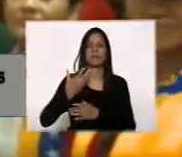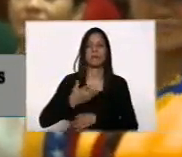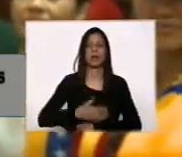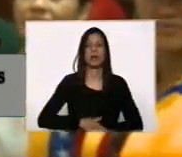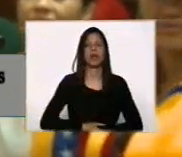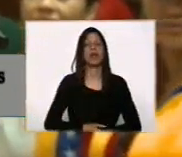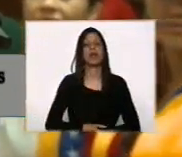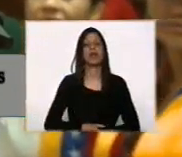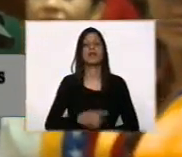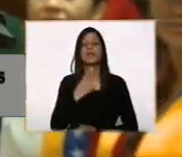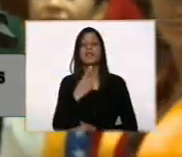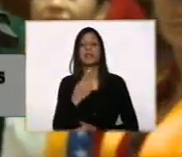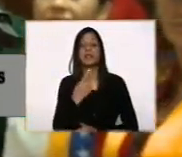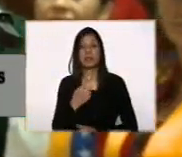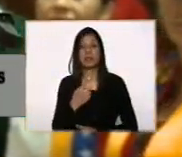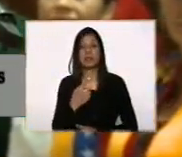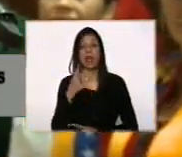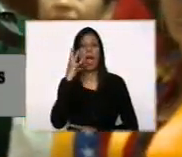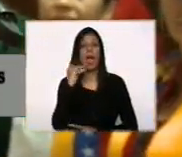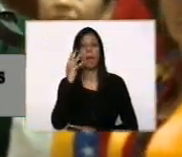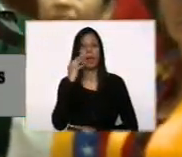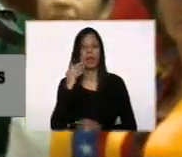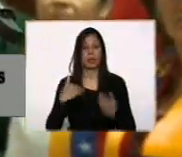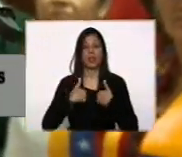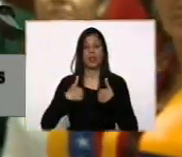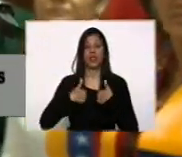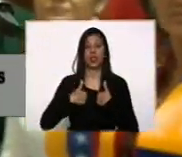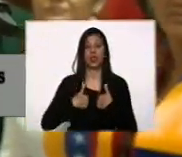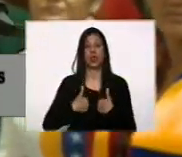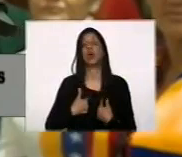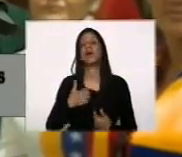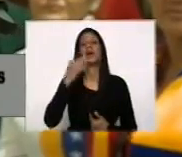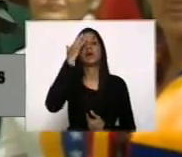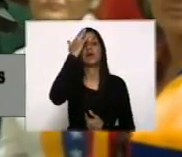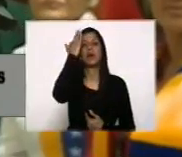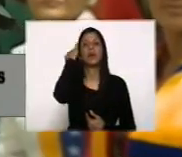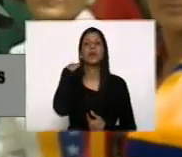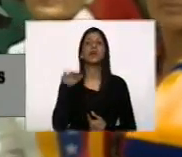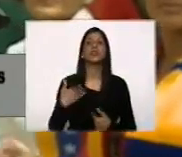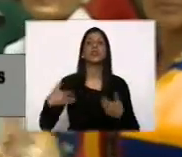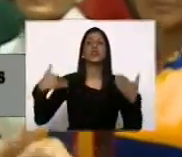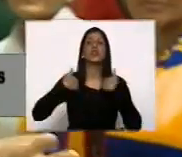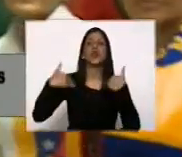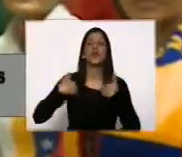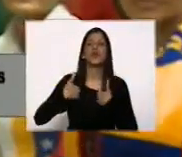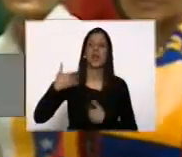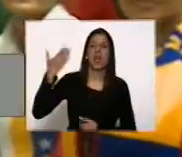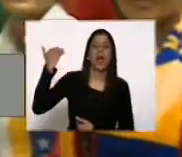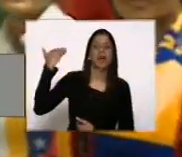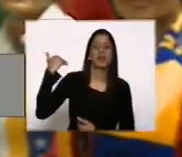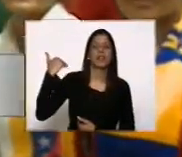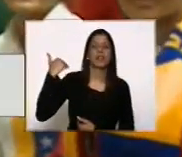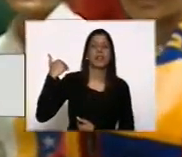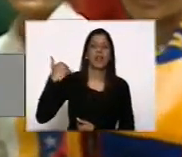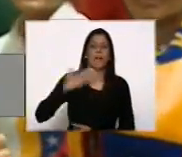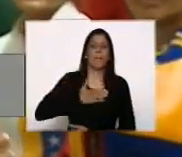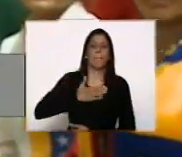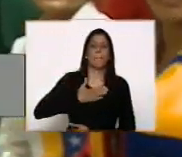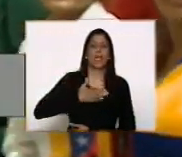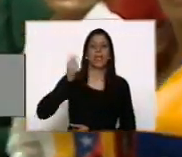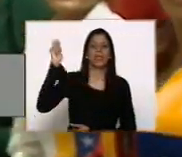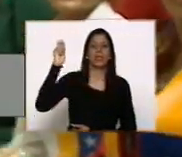rápidamente que yo fui una de esas víctimas de esa dictadura. Pero no voy a hablar de mí,